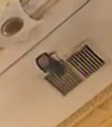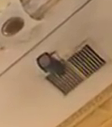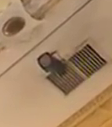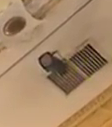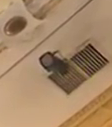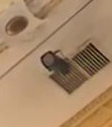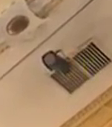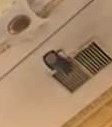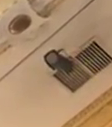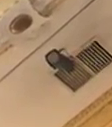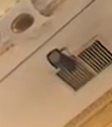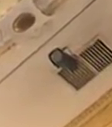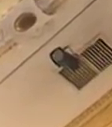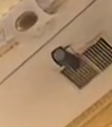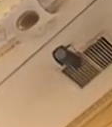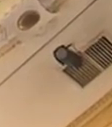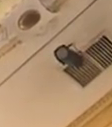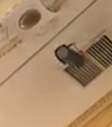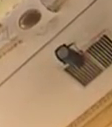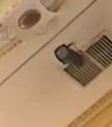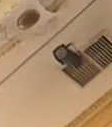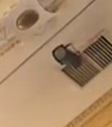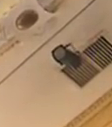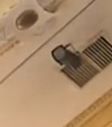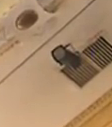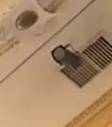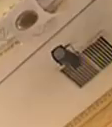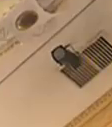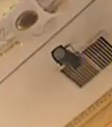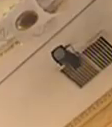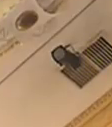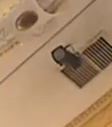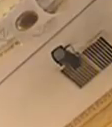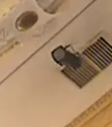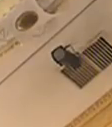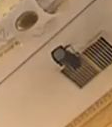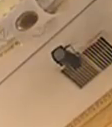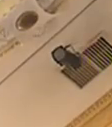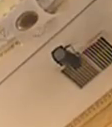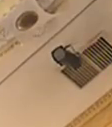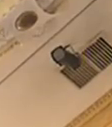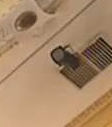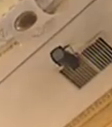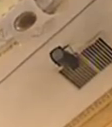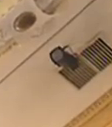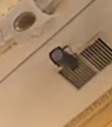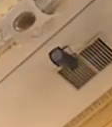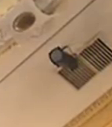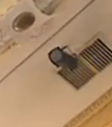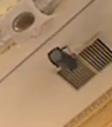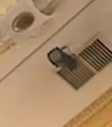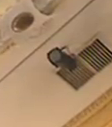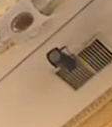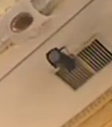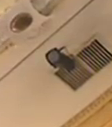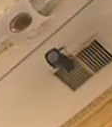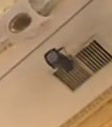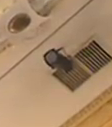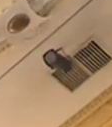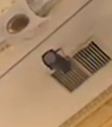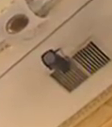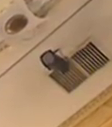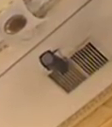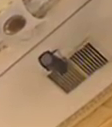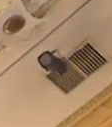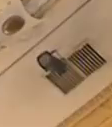en el planeta y la salvación de la especie humana. Por su parte, el presidente de la Comisión